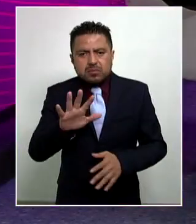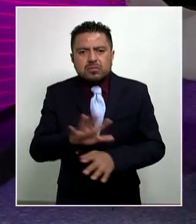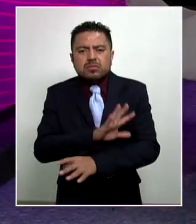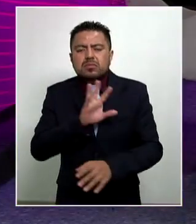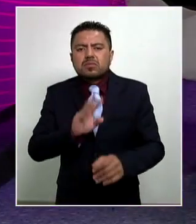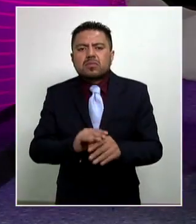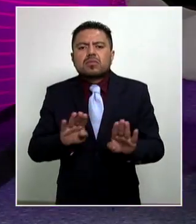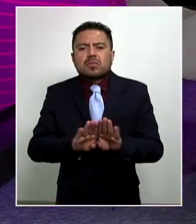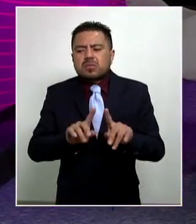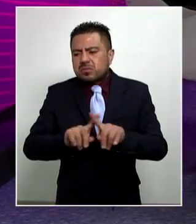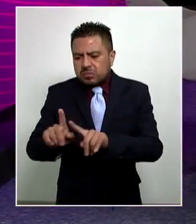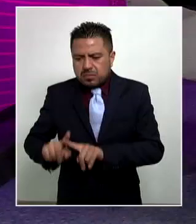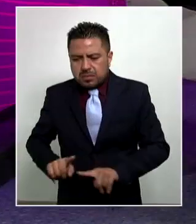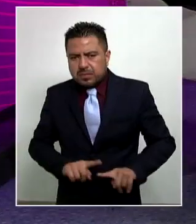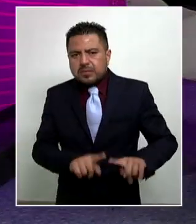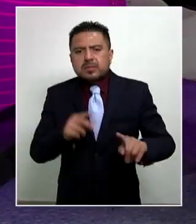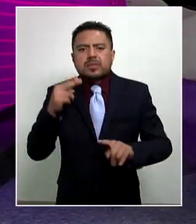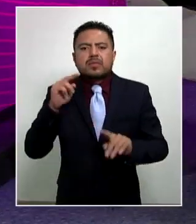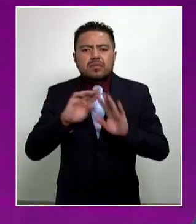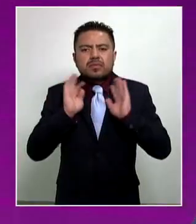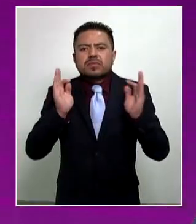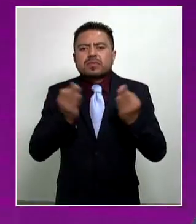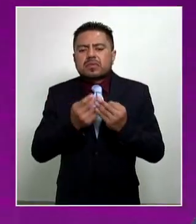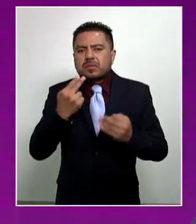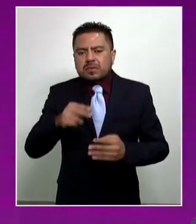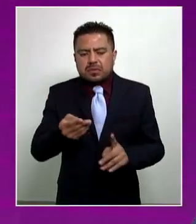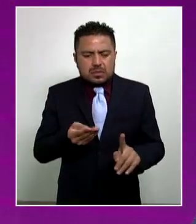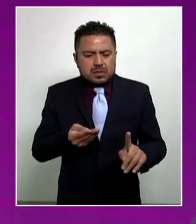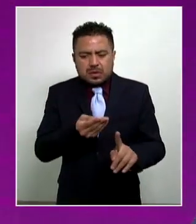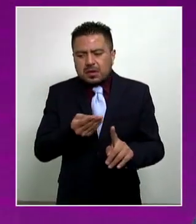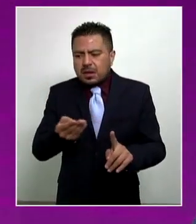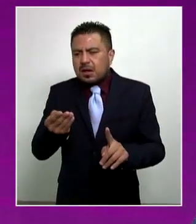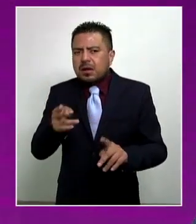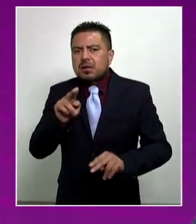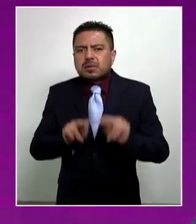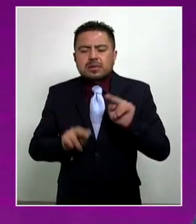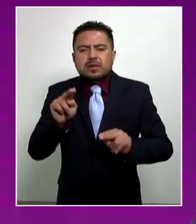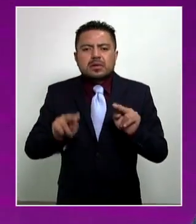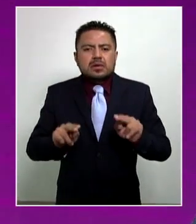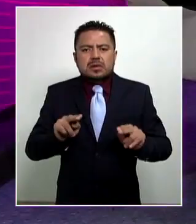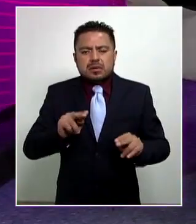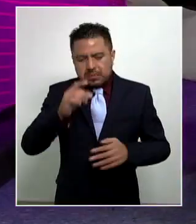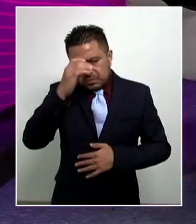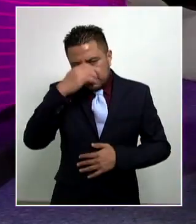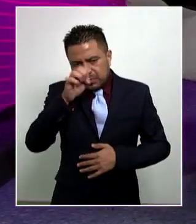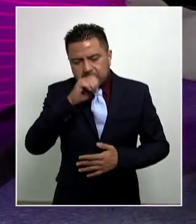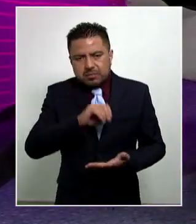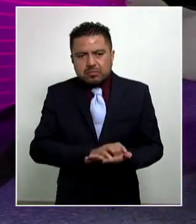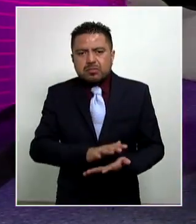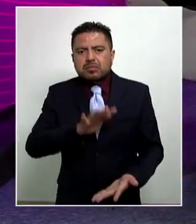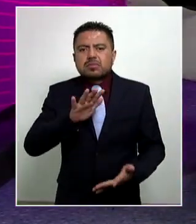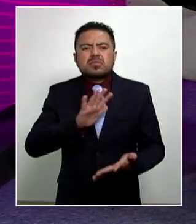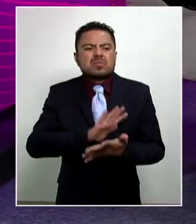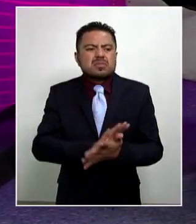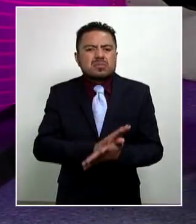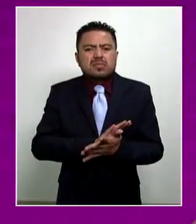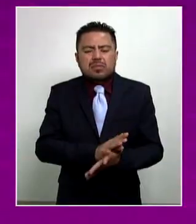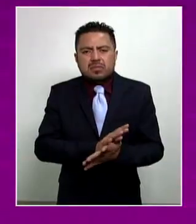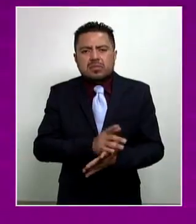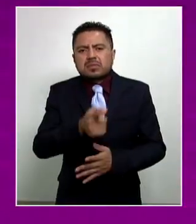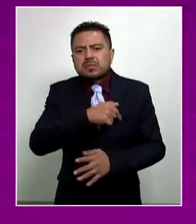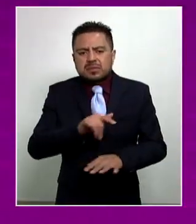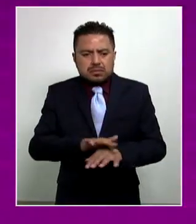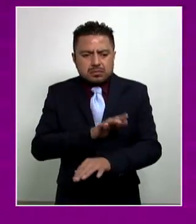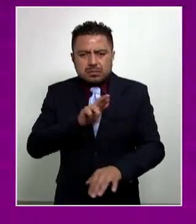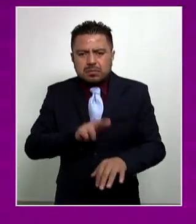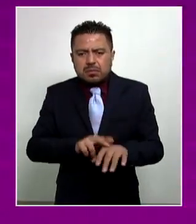hay distintas maneras de nombrar y distintos niveles de los fenómenos que experimentamos. El racismo, así a muy